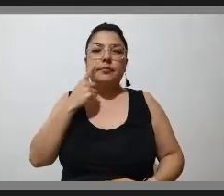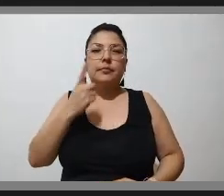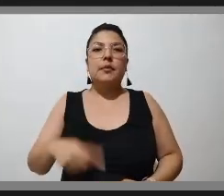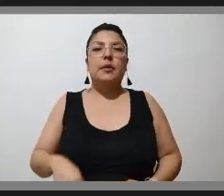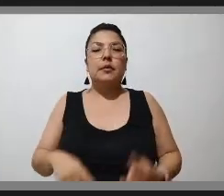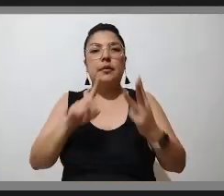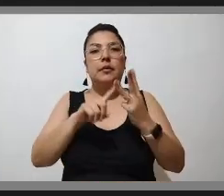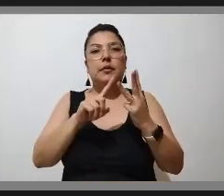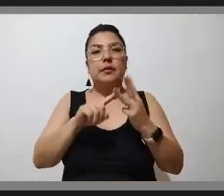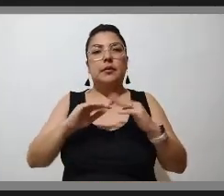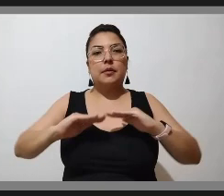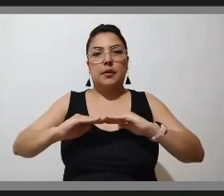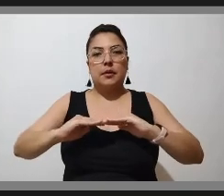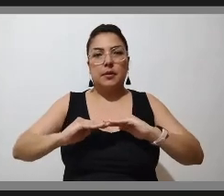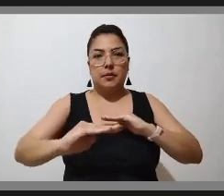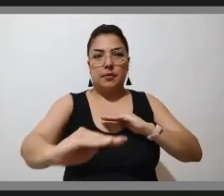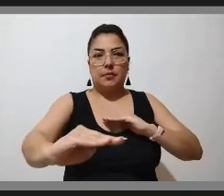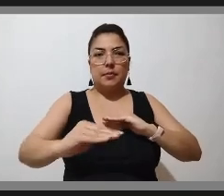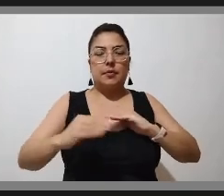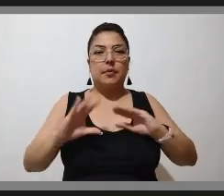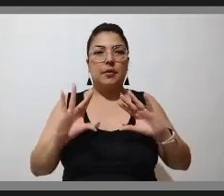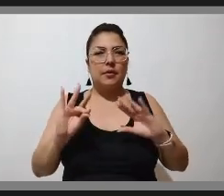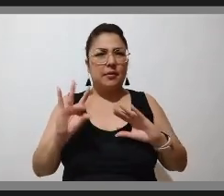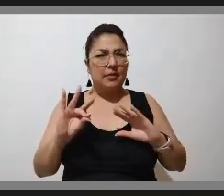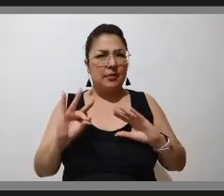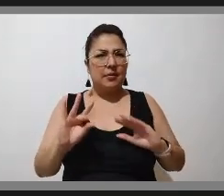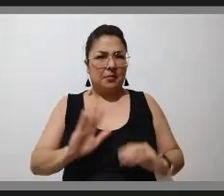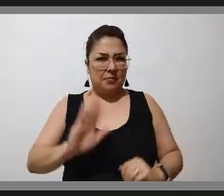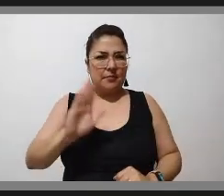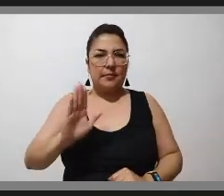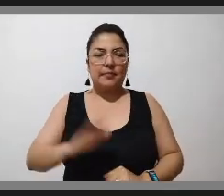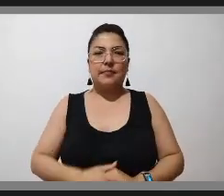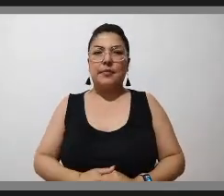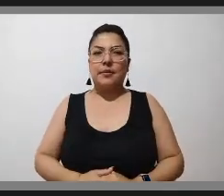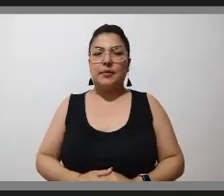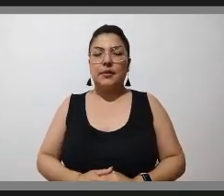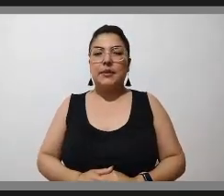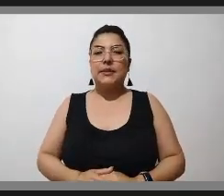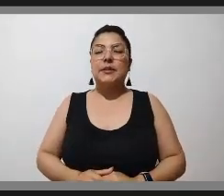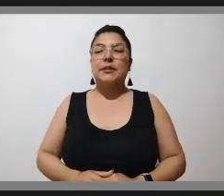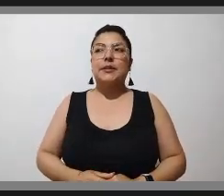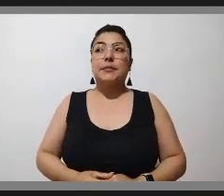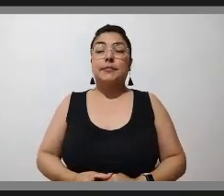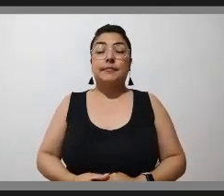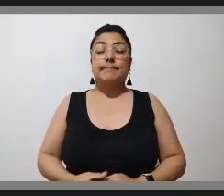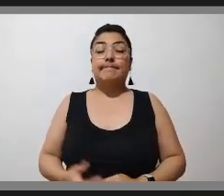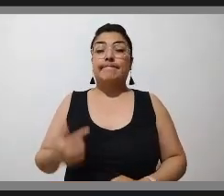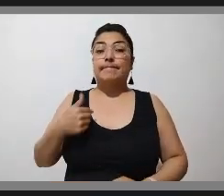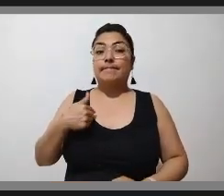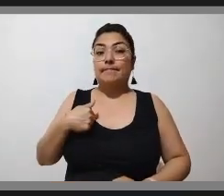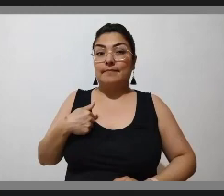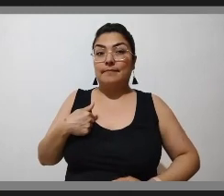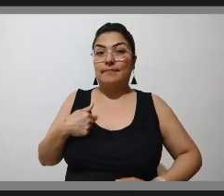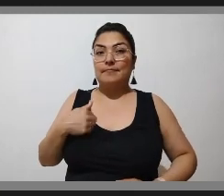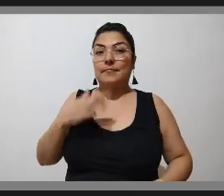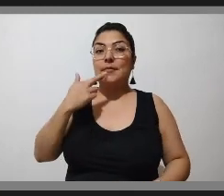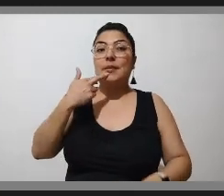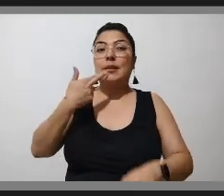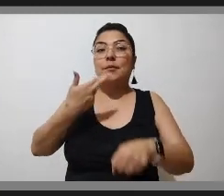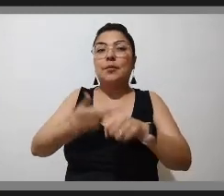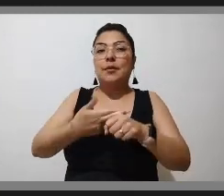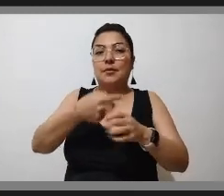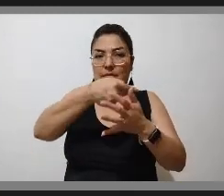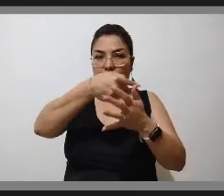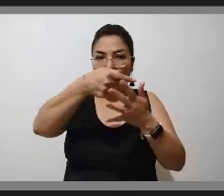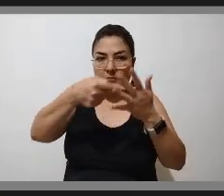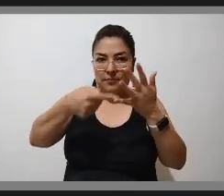vida. ¿Qué quiere decir los pisos pegajosos? Son aquellas responsabilidades y cargas emocionales que en el